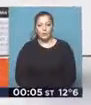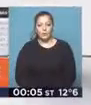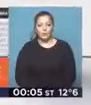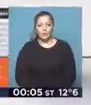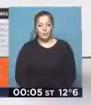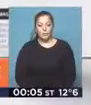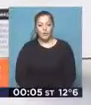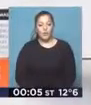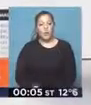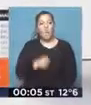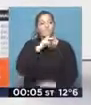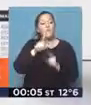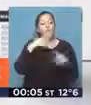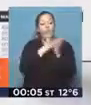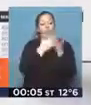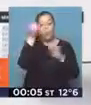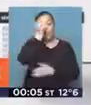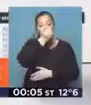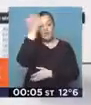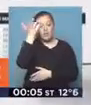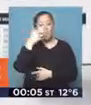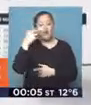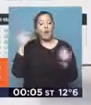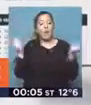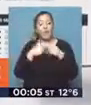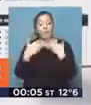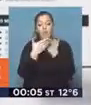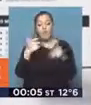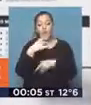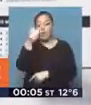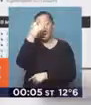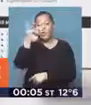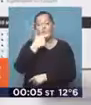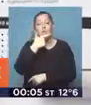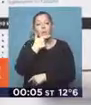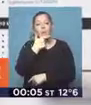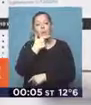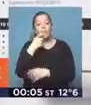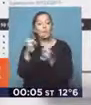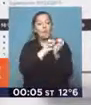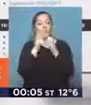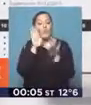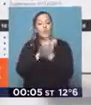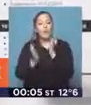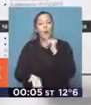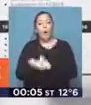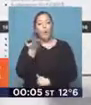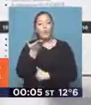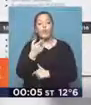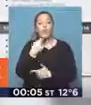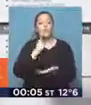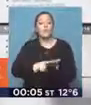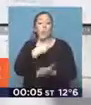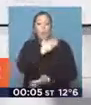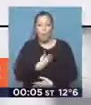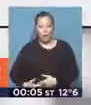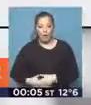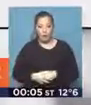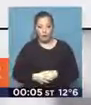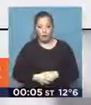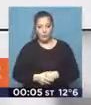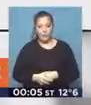este viernes en el boletín oficial durante la audiencia del 12 de septiembre se va a discutir el aumento que dispuso el gobierno el